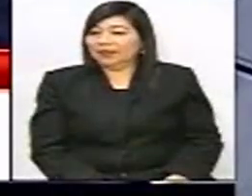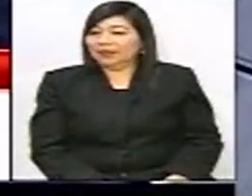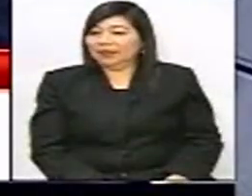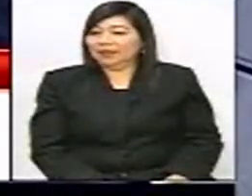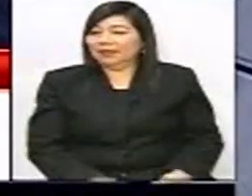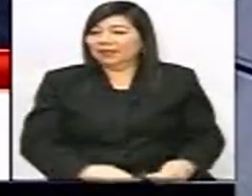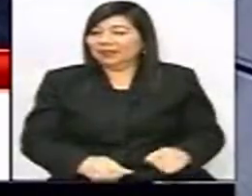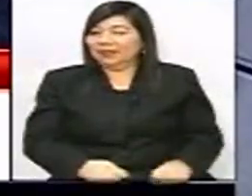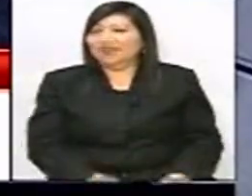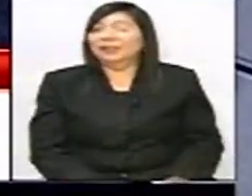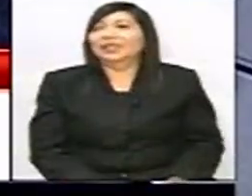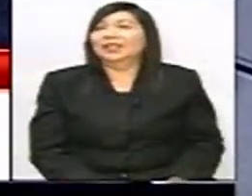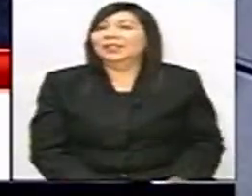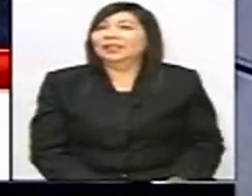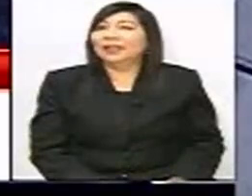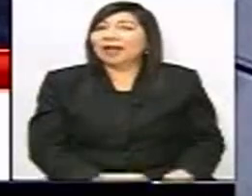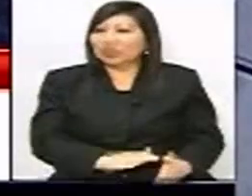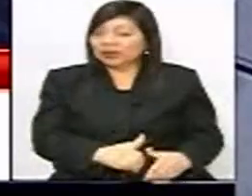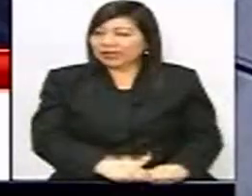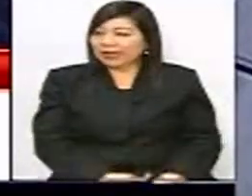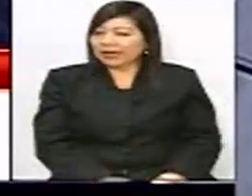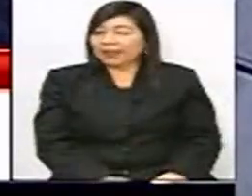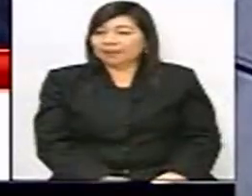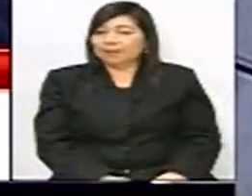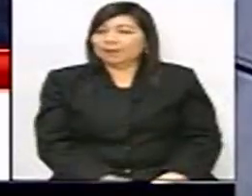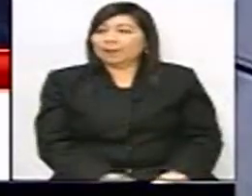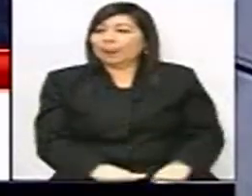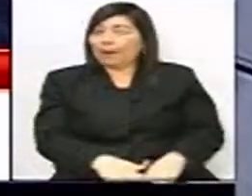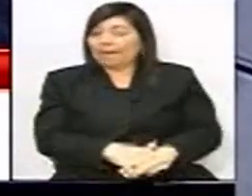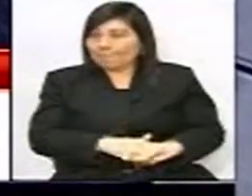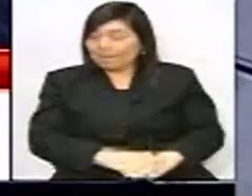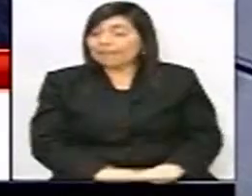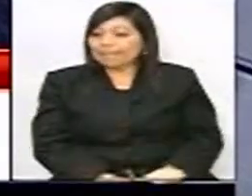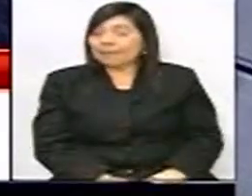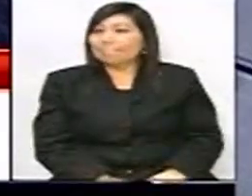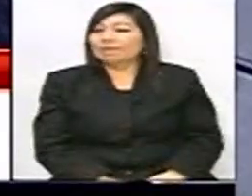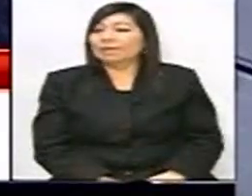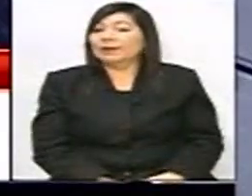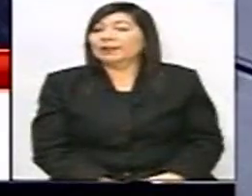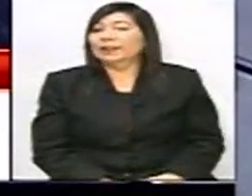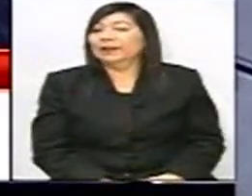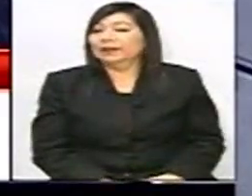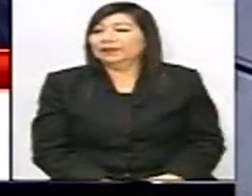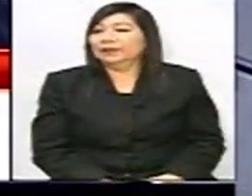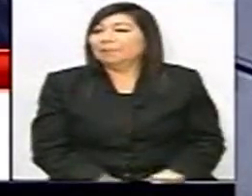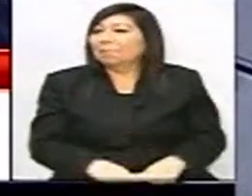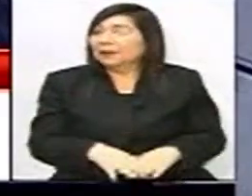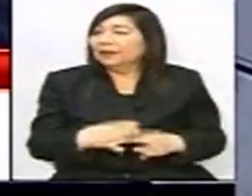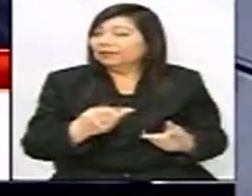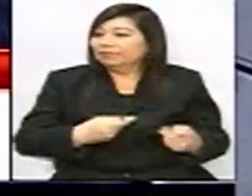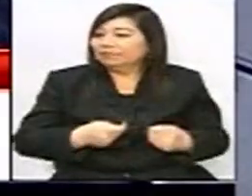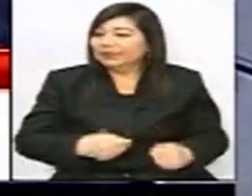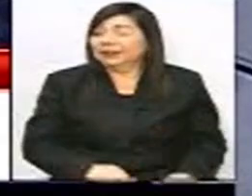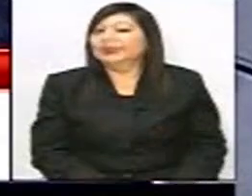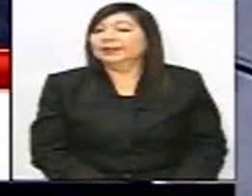una decisión que después puede tener una serie de efectos negativos, porque eso finalmente va a una serie de